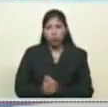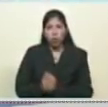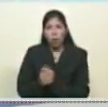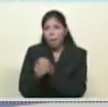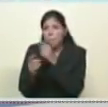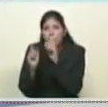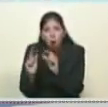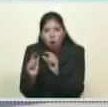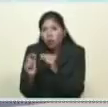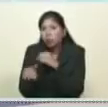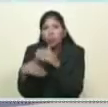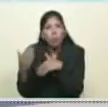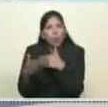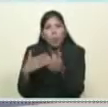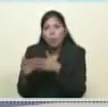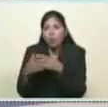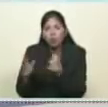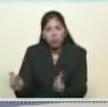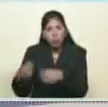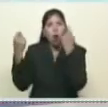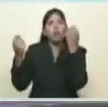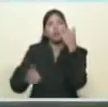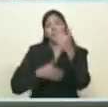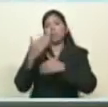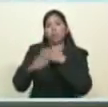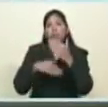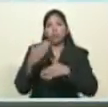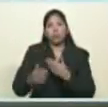corazón. Valga el verso.